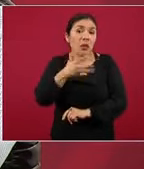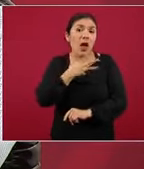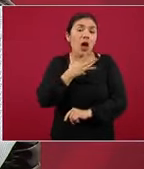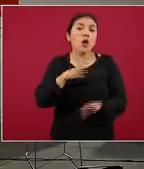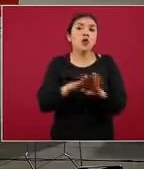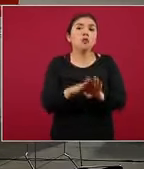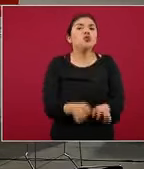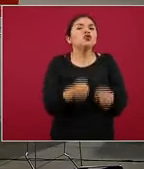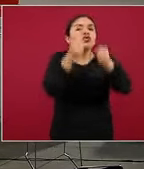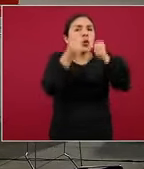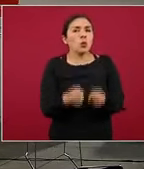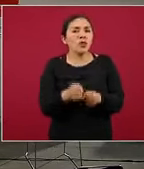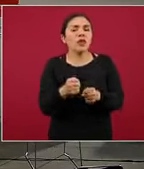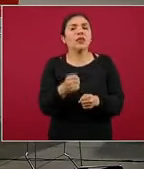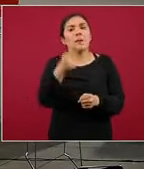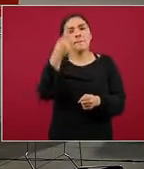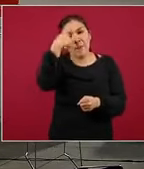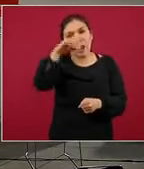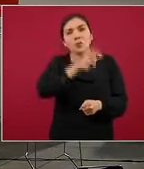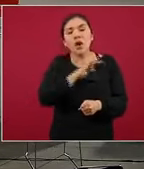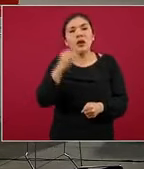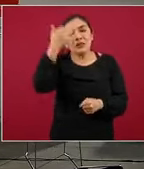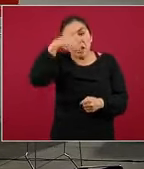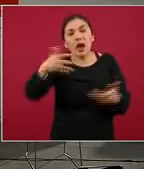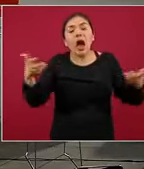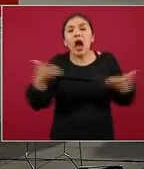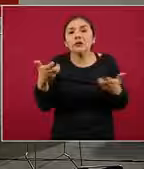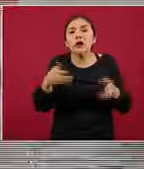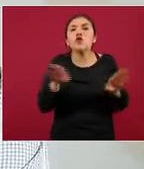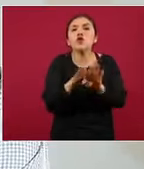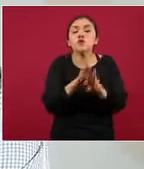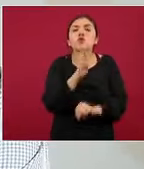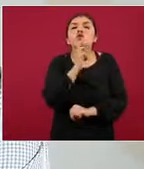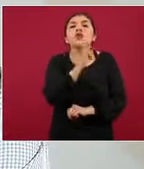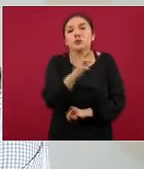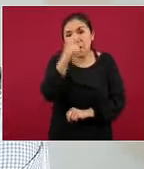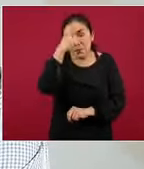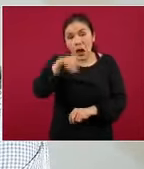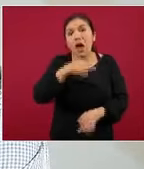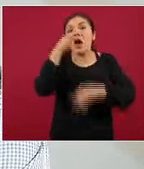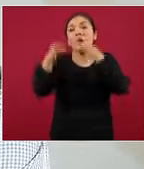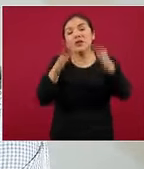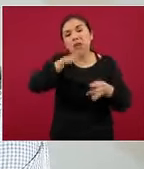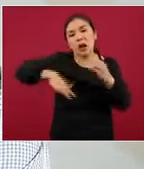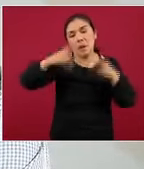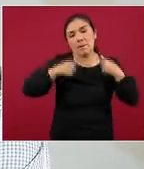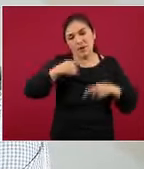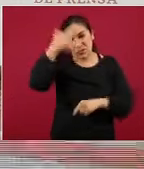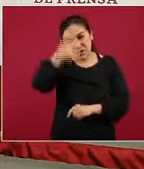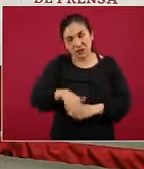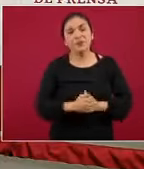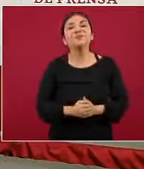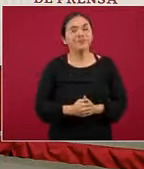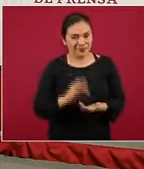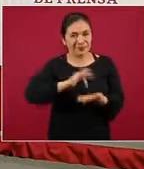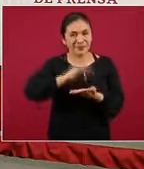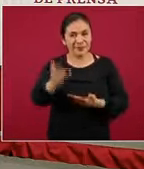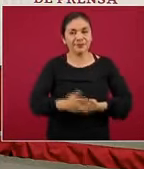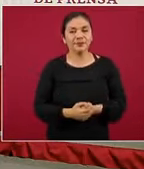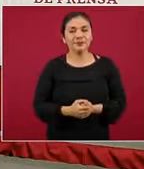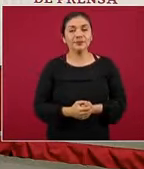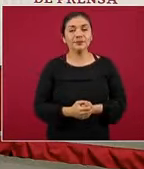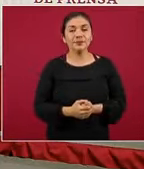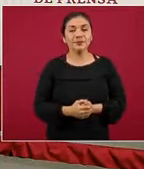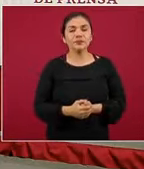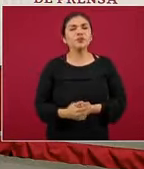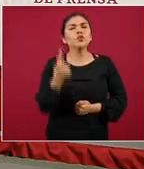la certeza y por lo tanto tomar acciones o en su momento generar alertamientos a la población. Gracias. Y hay